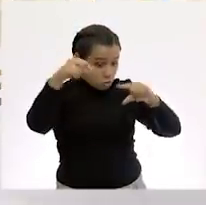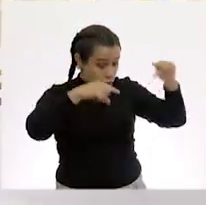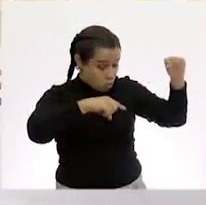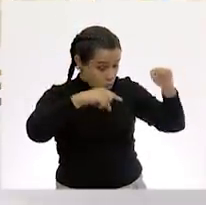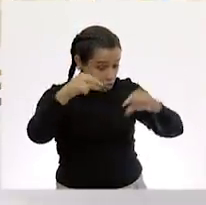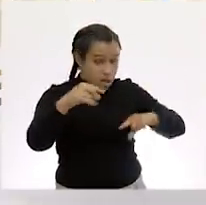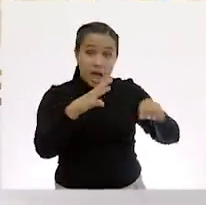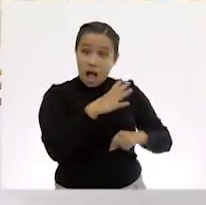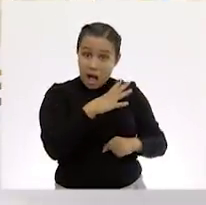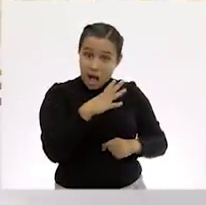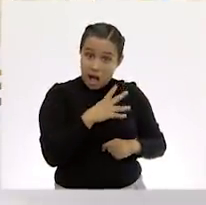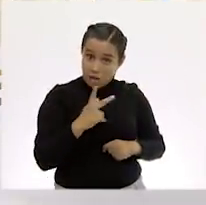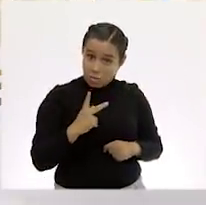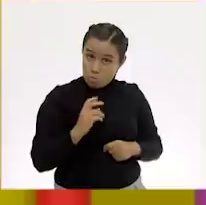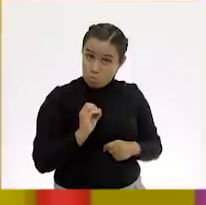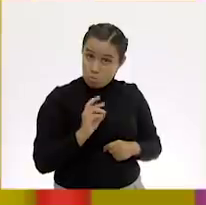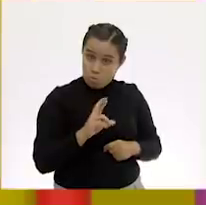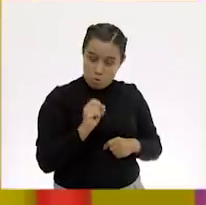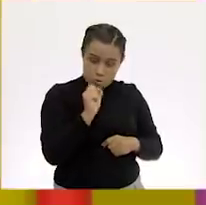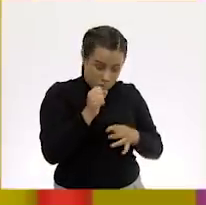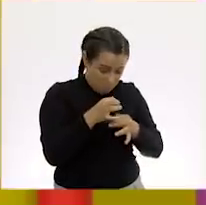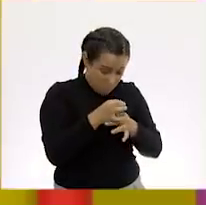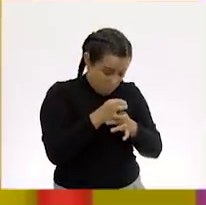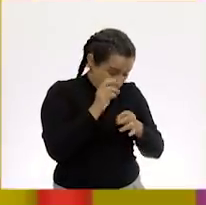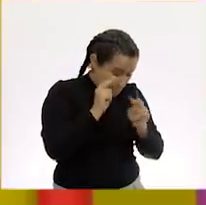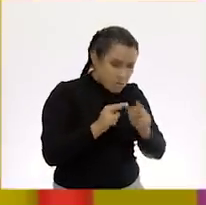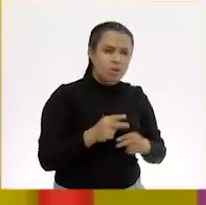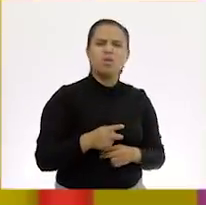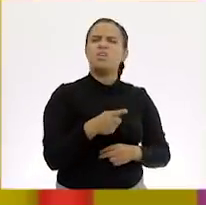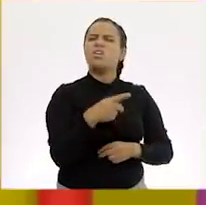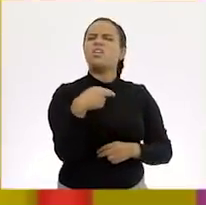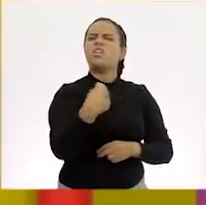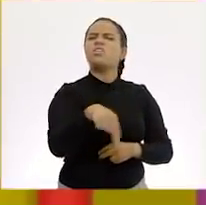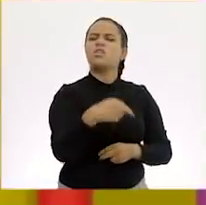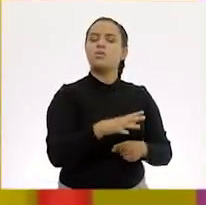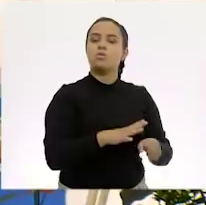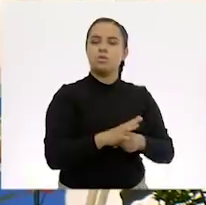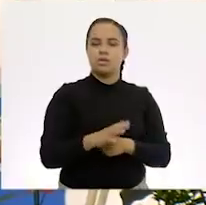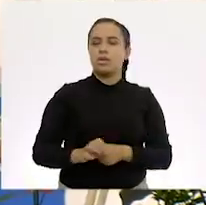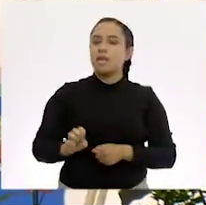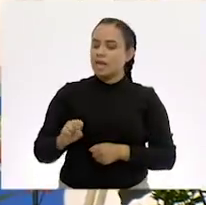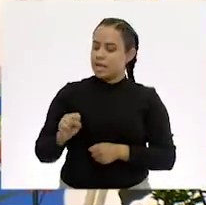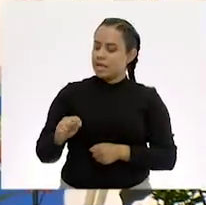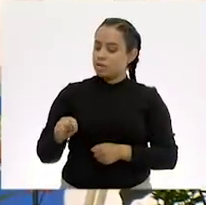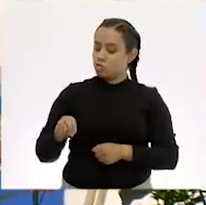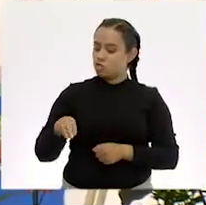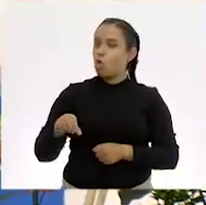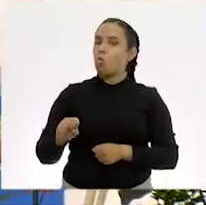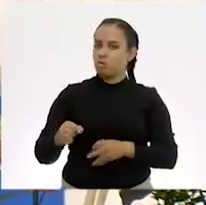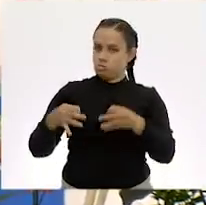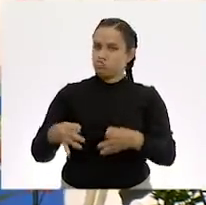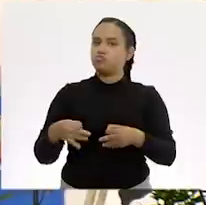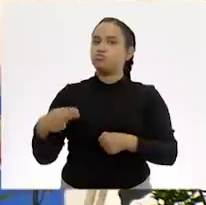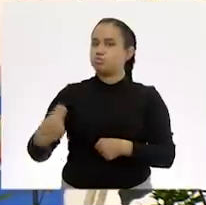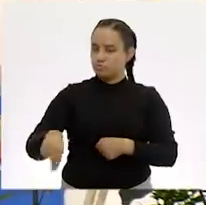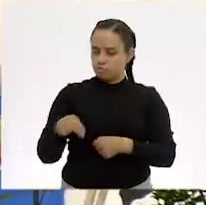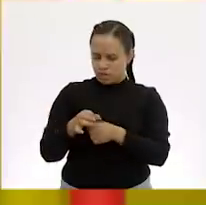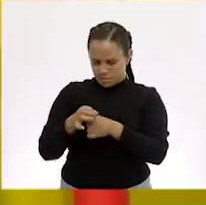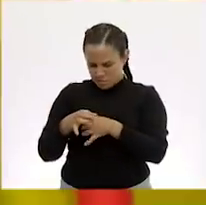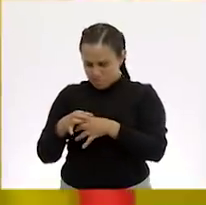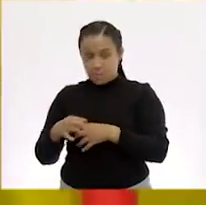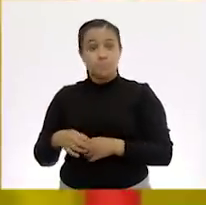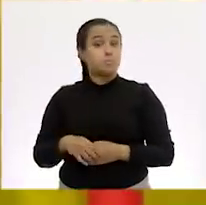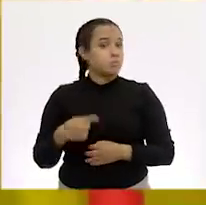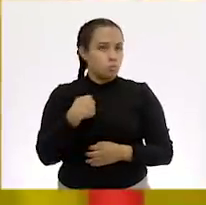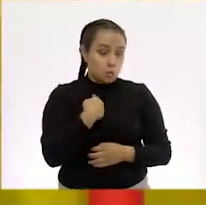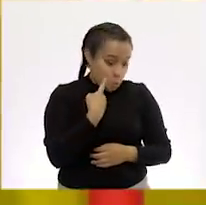esos poros de los que nos estás hablando? Sí, así ¿Y es. cómo se llaman esos poros? Estomas. Estomas, ok, muy bien. Yo no